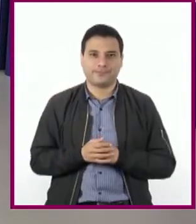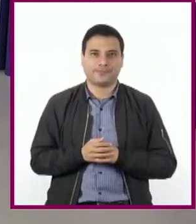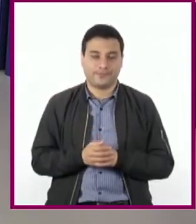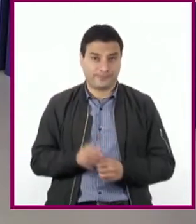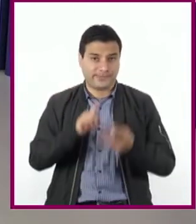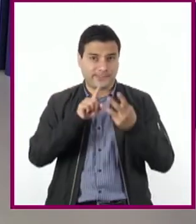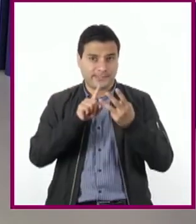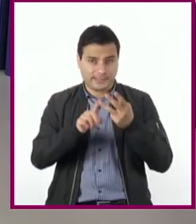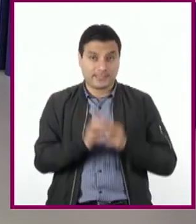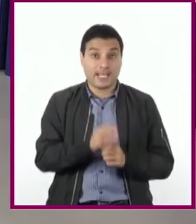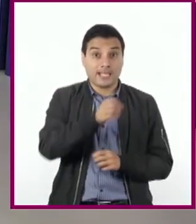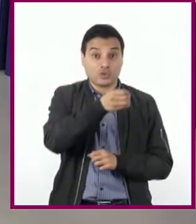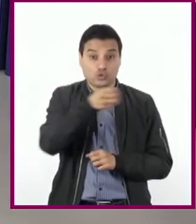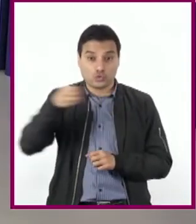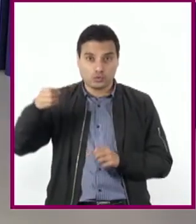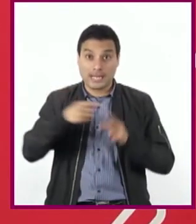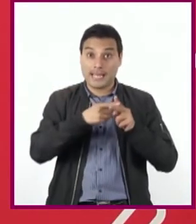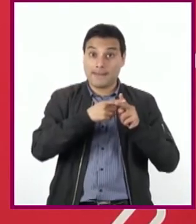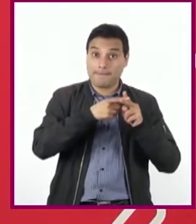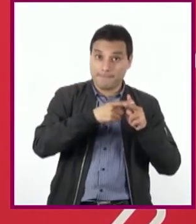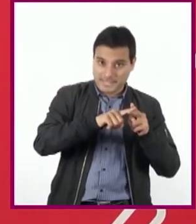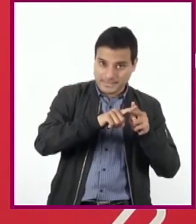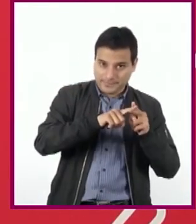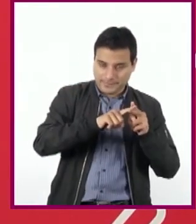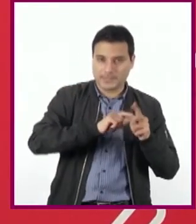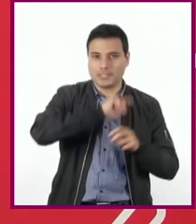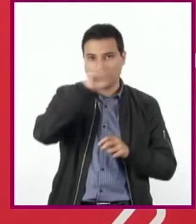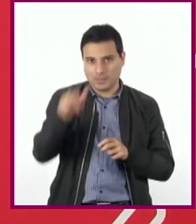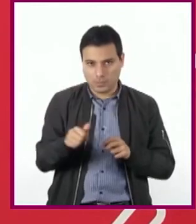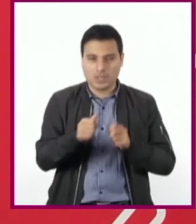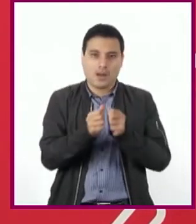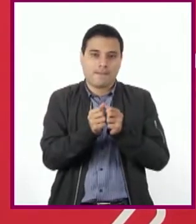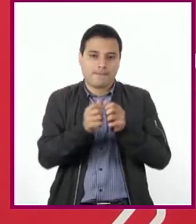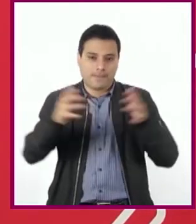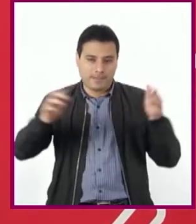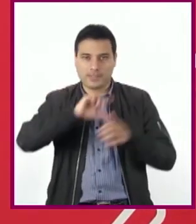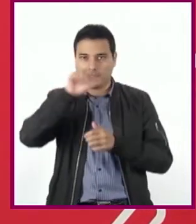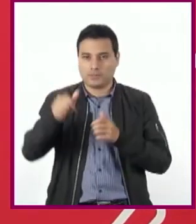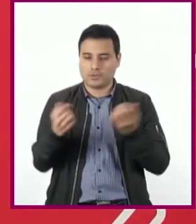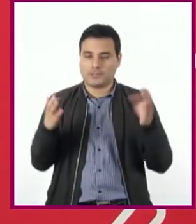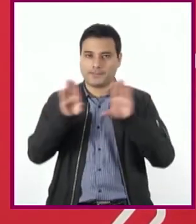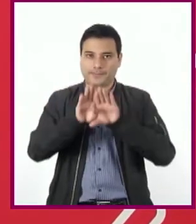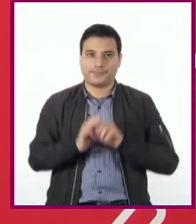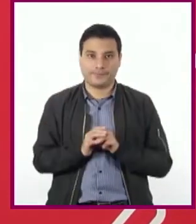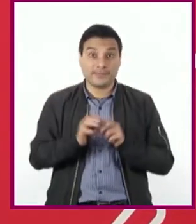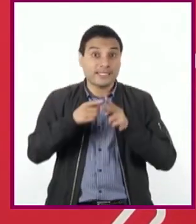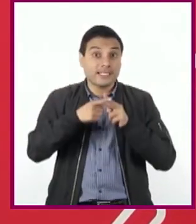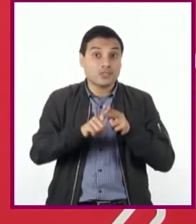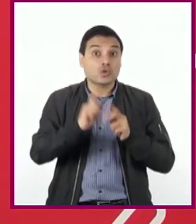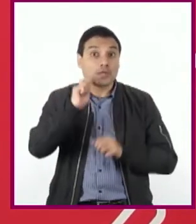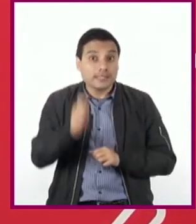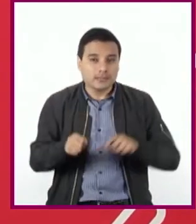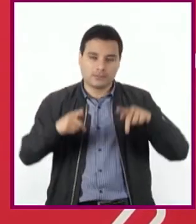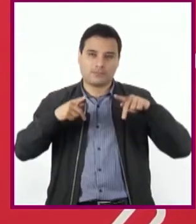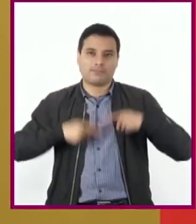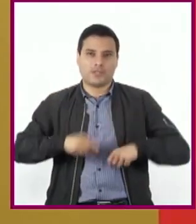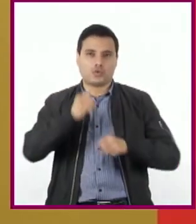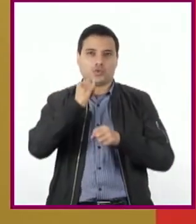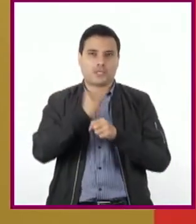Inicio, desarrollo y cierre. En el inicio, presentan a su personaje dentro de una situación.